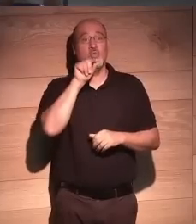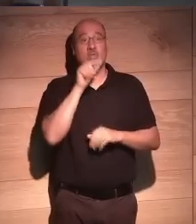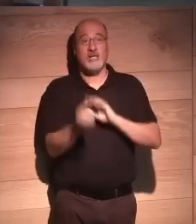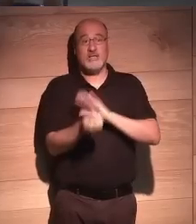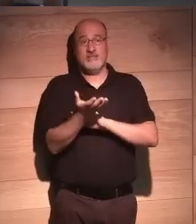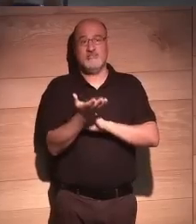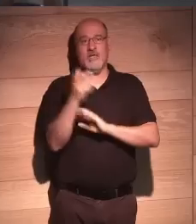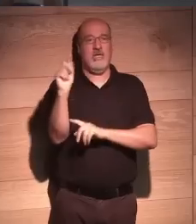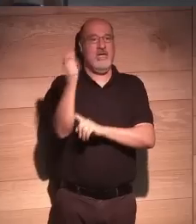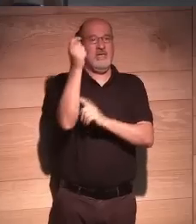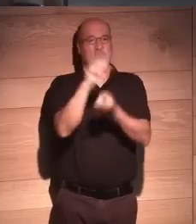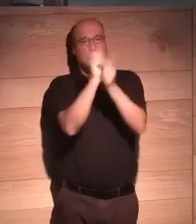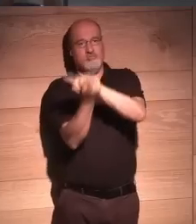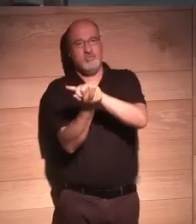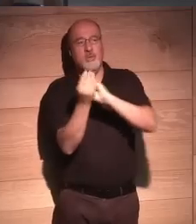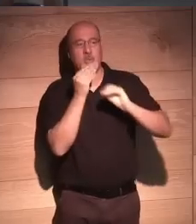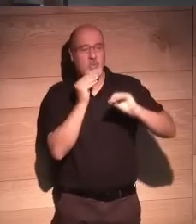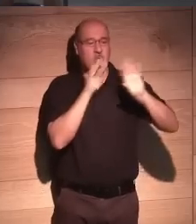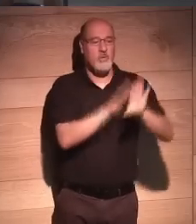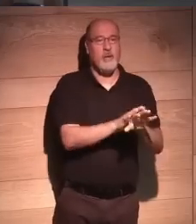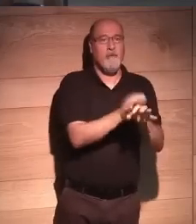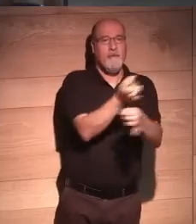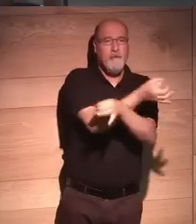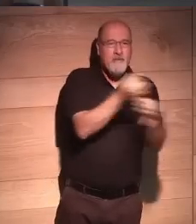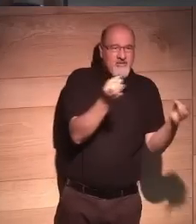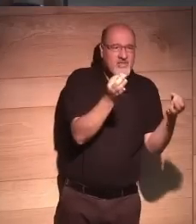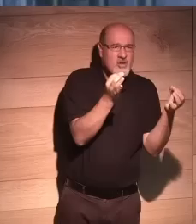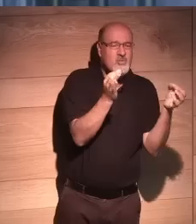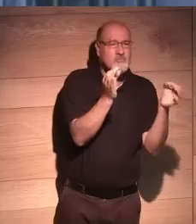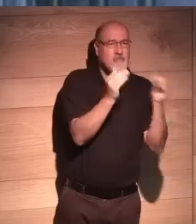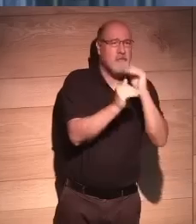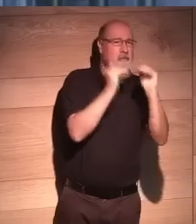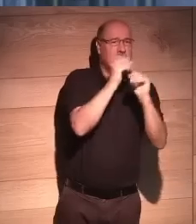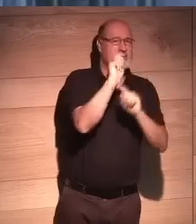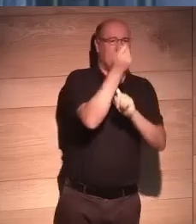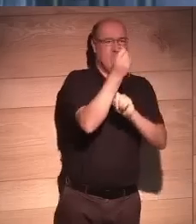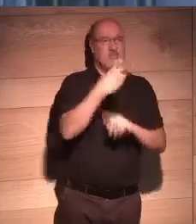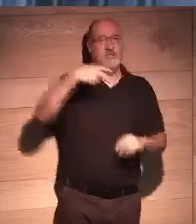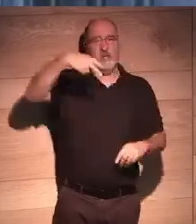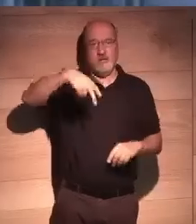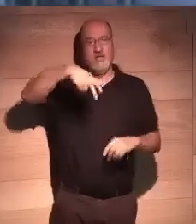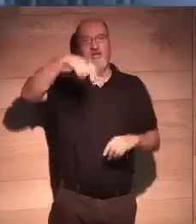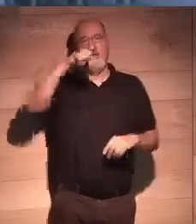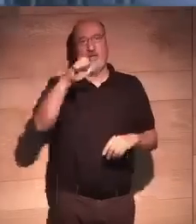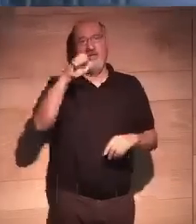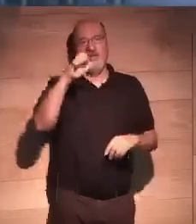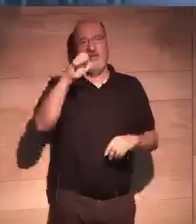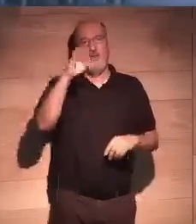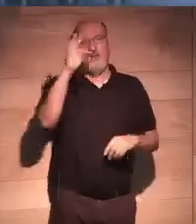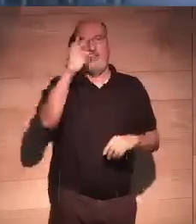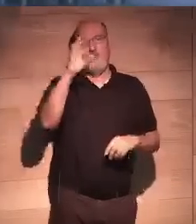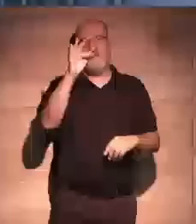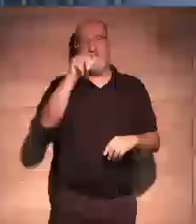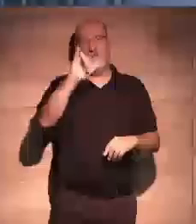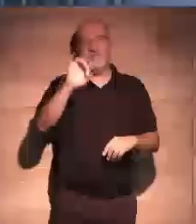hecho desaparecer el éxito para crear la percepción de éxito. Esto lo maneja muy bien Netflix, ¿no? Que Netflix o lo que ha pasado con Juego de Tronos también,